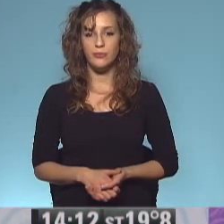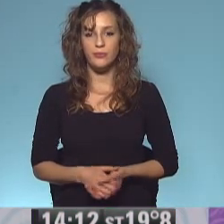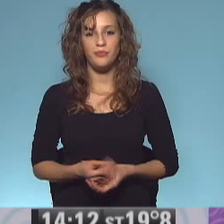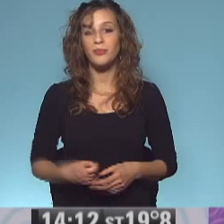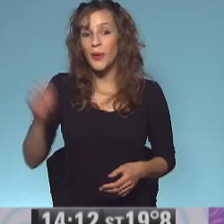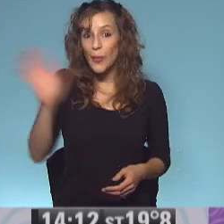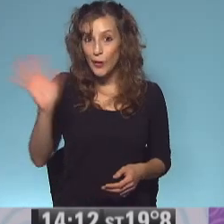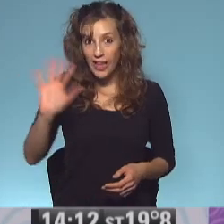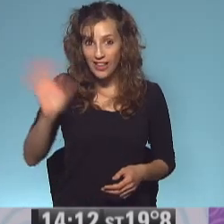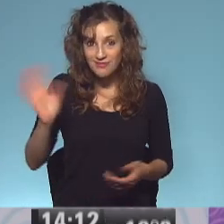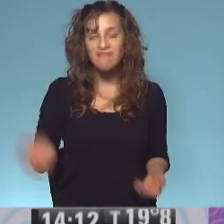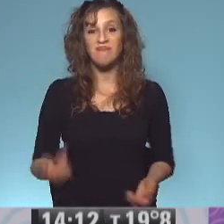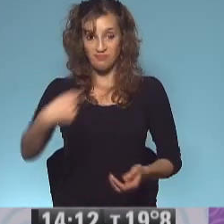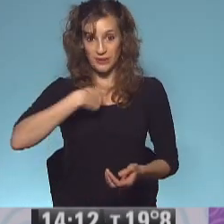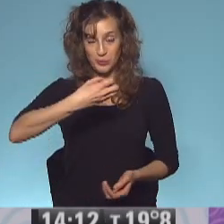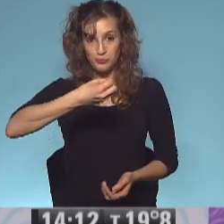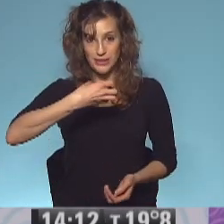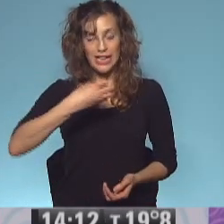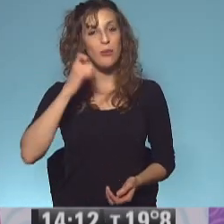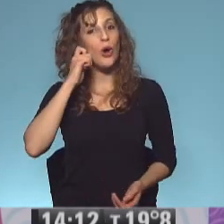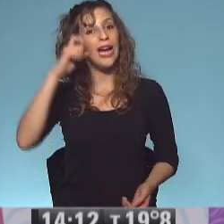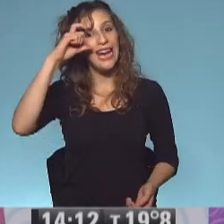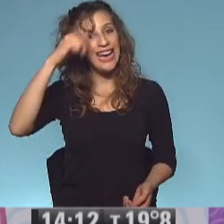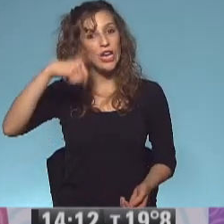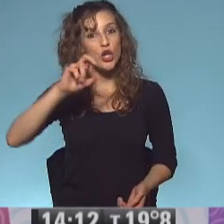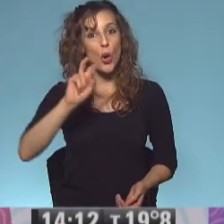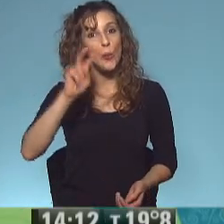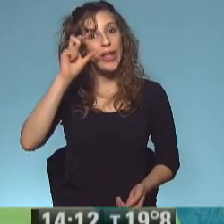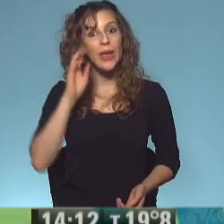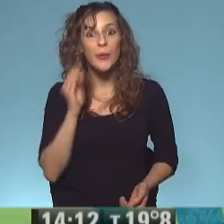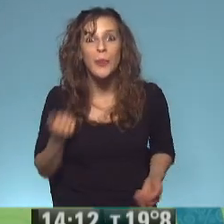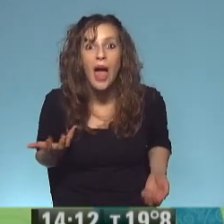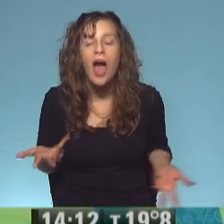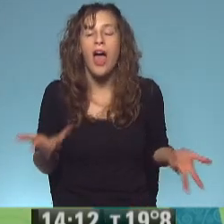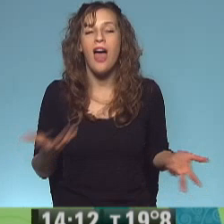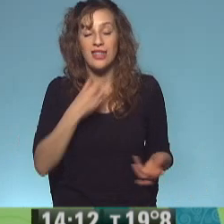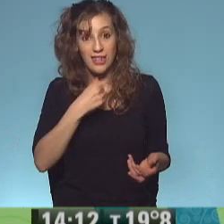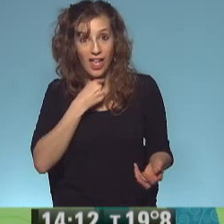Hola, soy Genoveva. ¿Tienen ganas de viajar al mundo de la música?